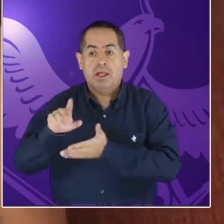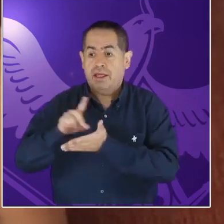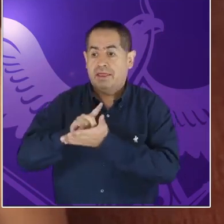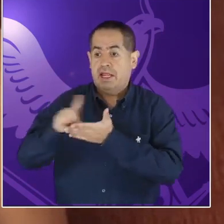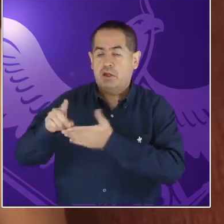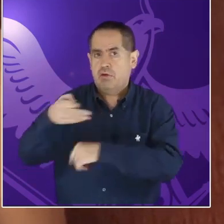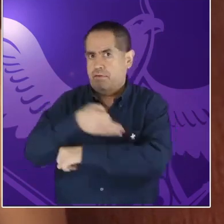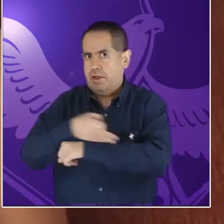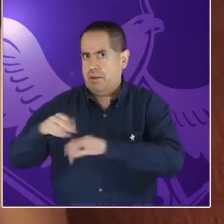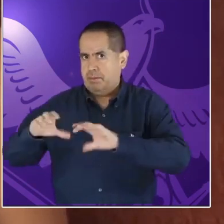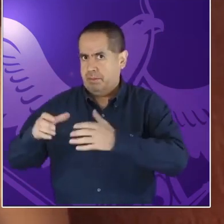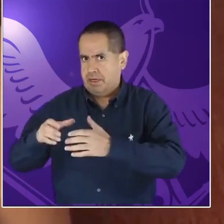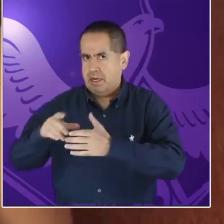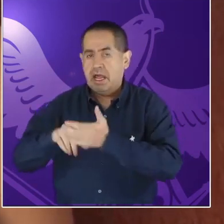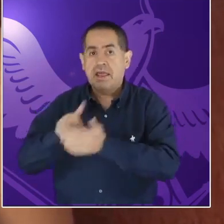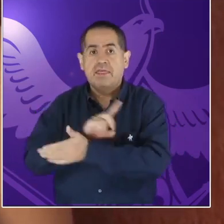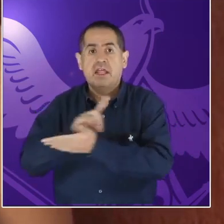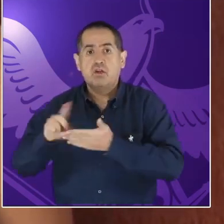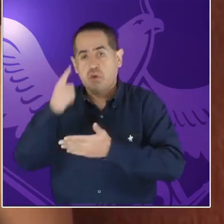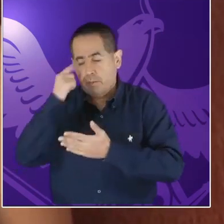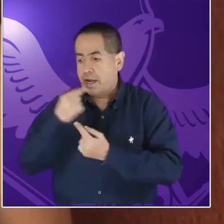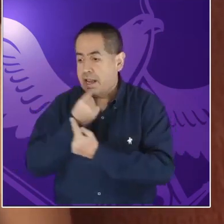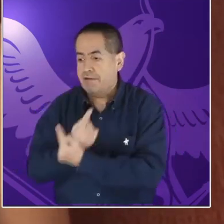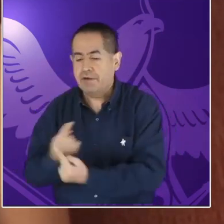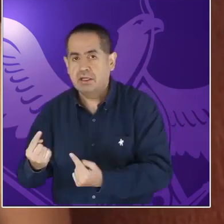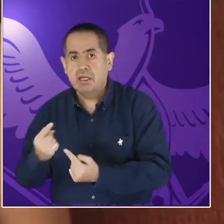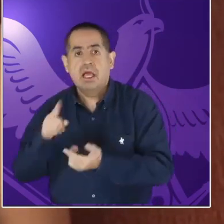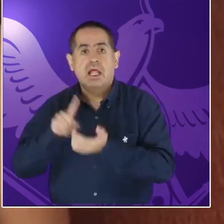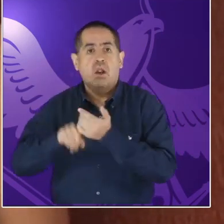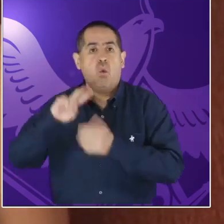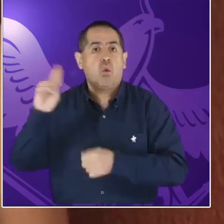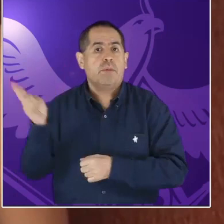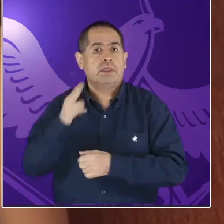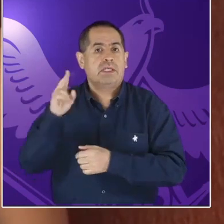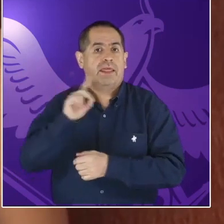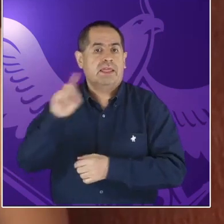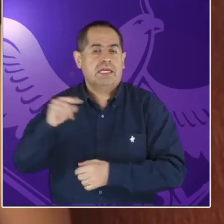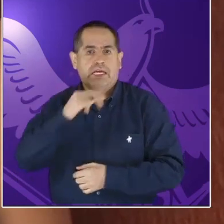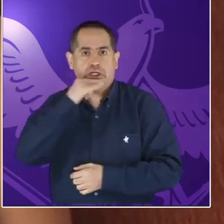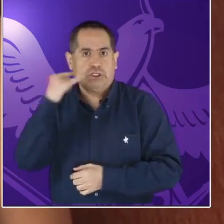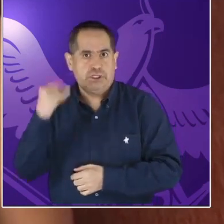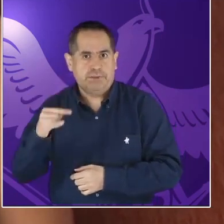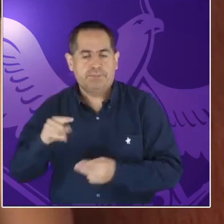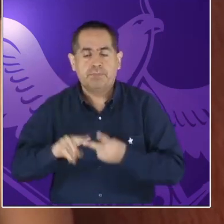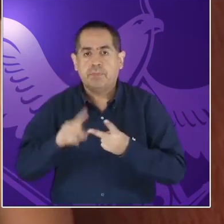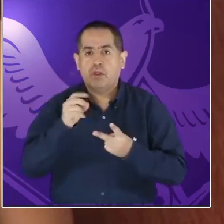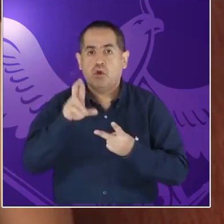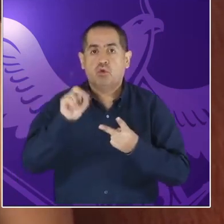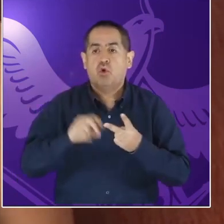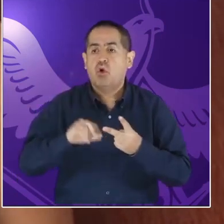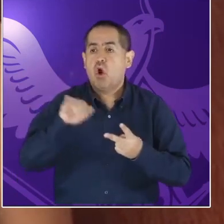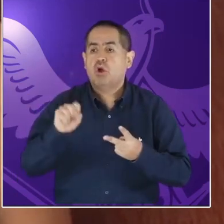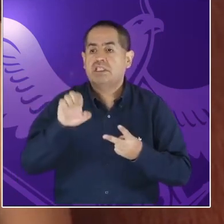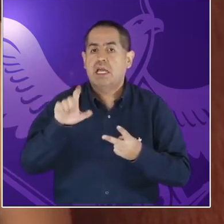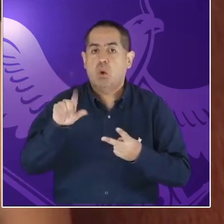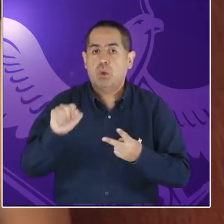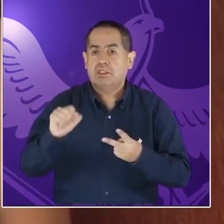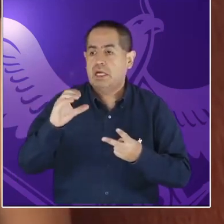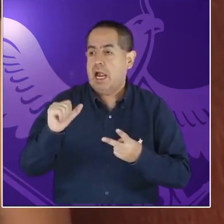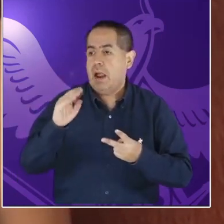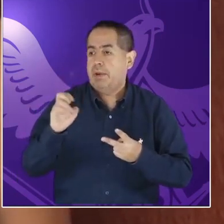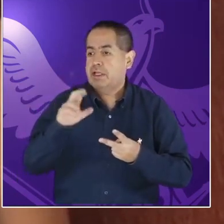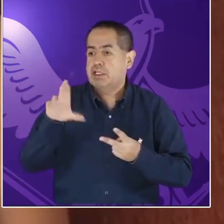en Derecho Familiar y en Derecho de la Infancia por la Universidad Central de Chile. Y al doctor José Luis